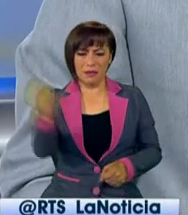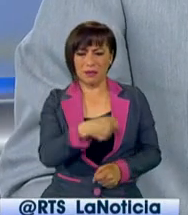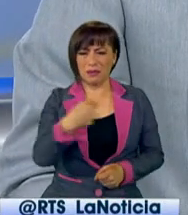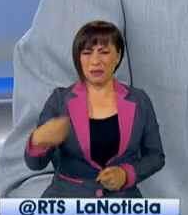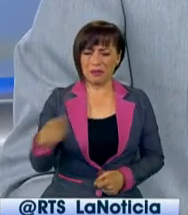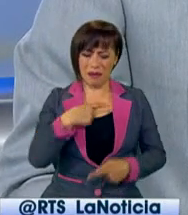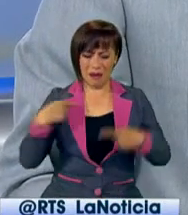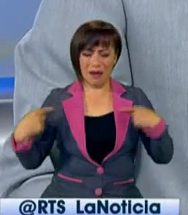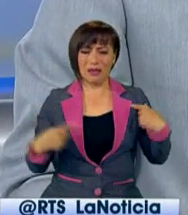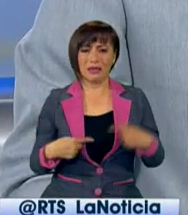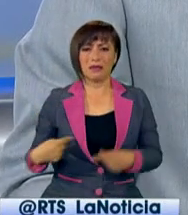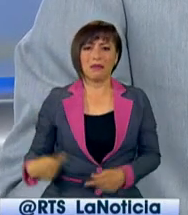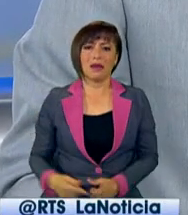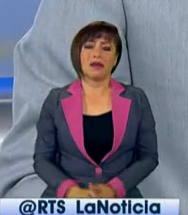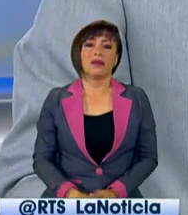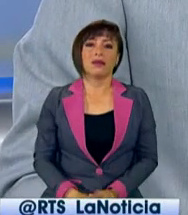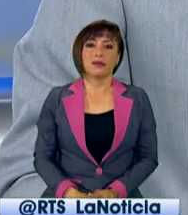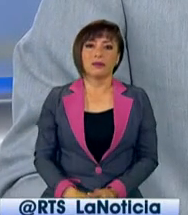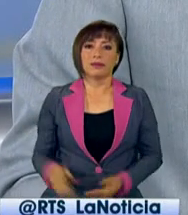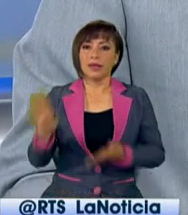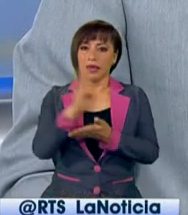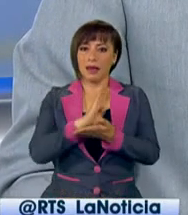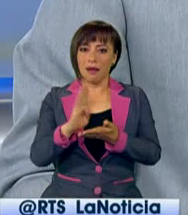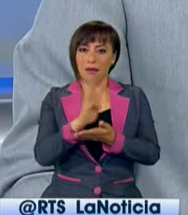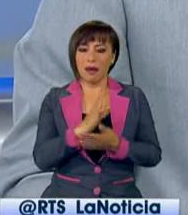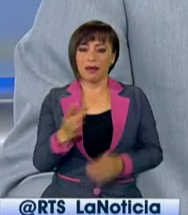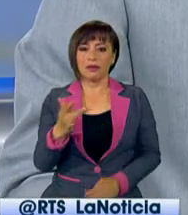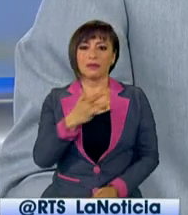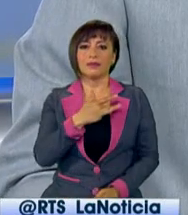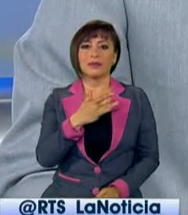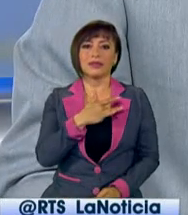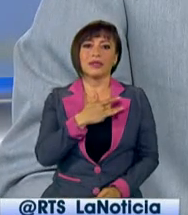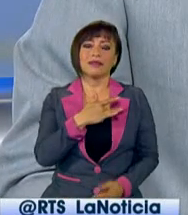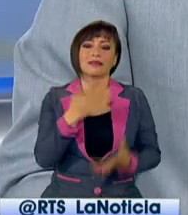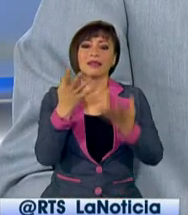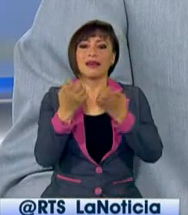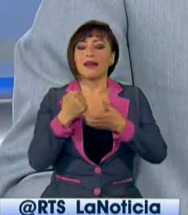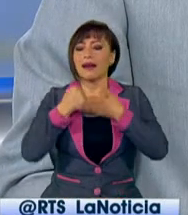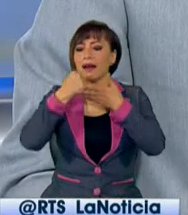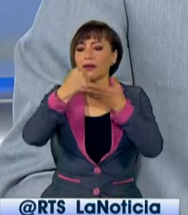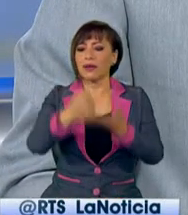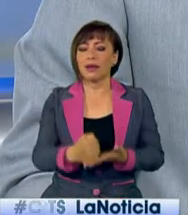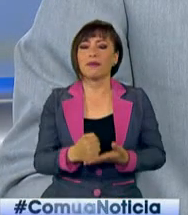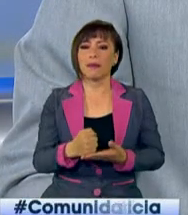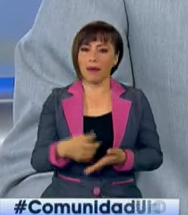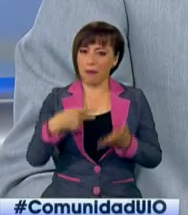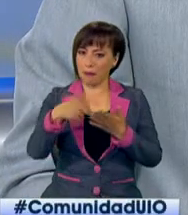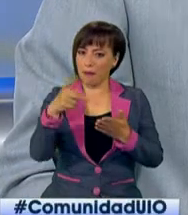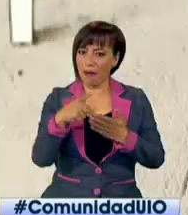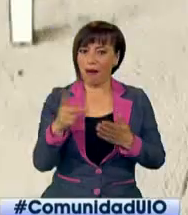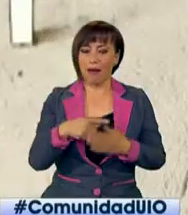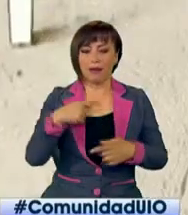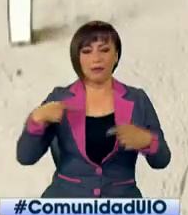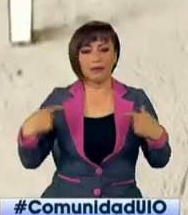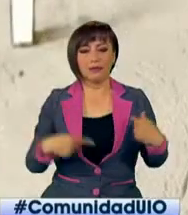casa. En el barrio hay felicidad e iniciaron y organizaron bingos para ayudar en los gastos de su recuperación total.